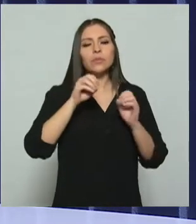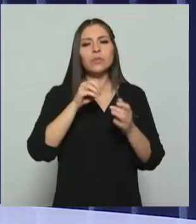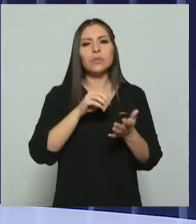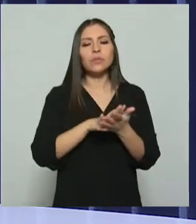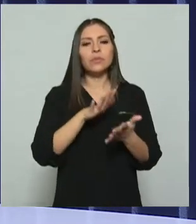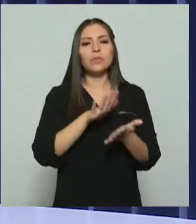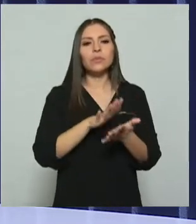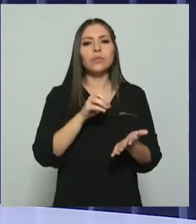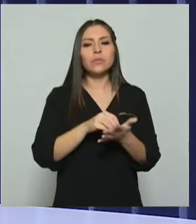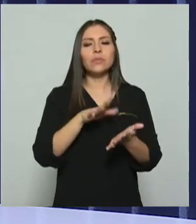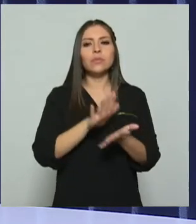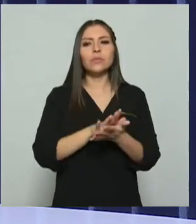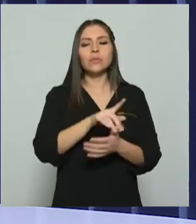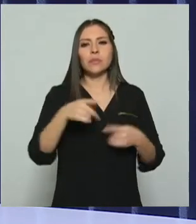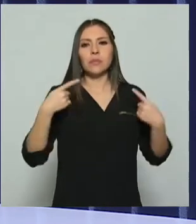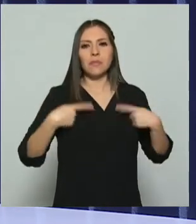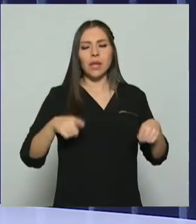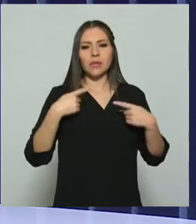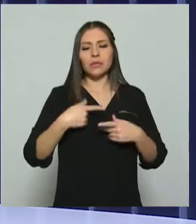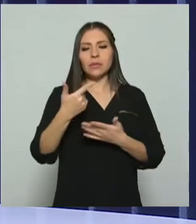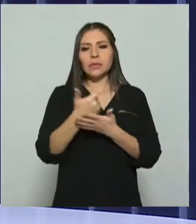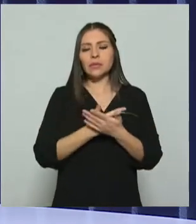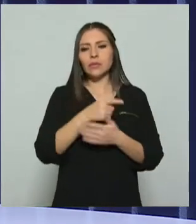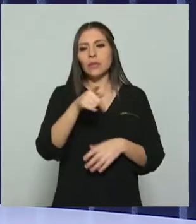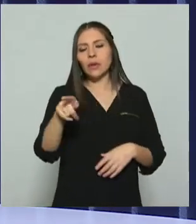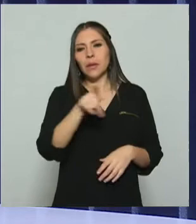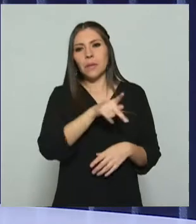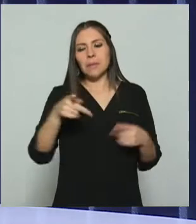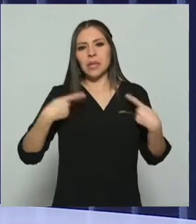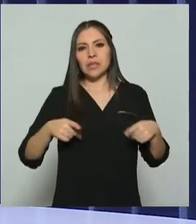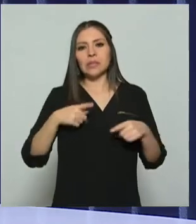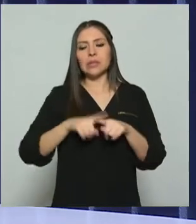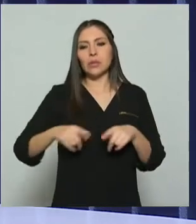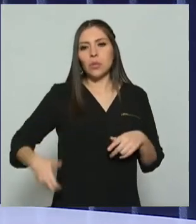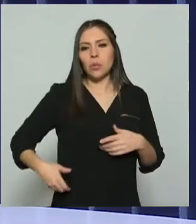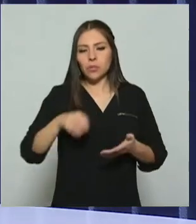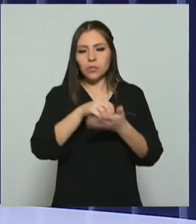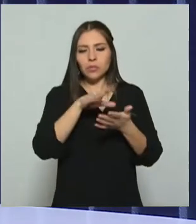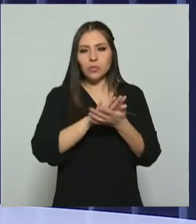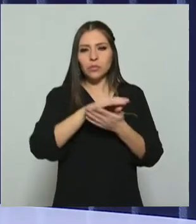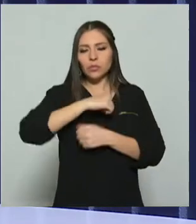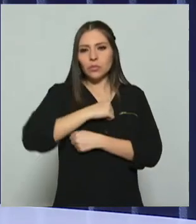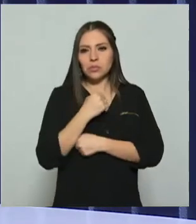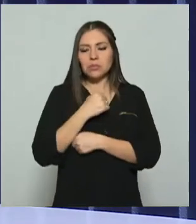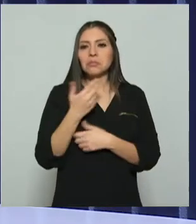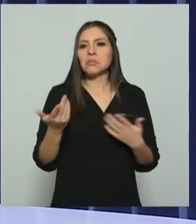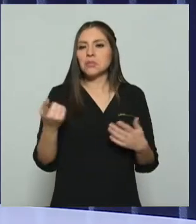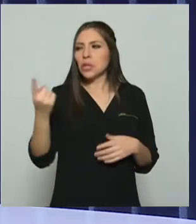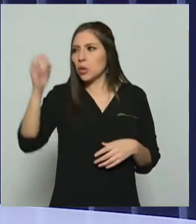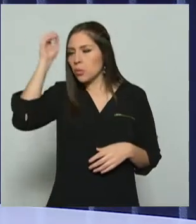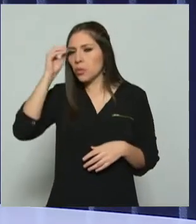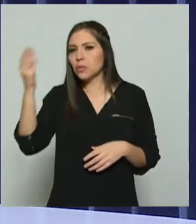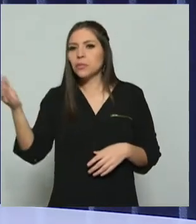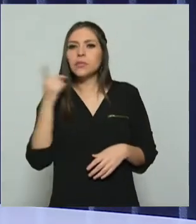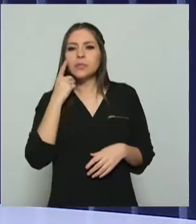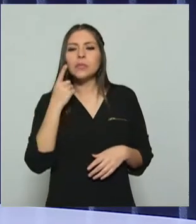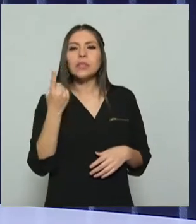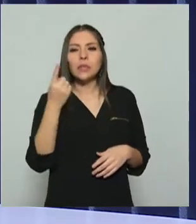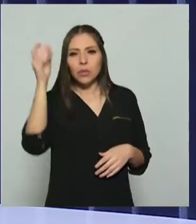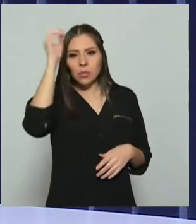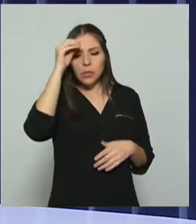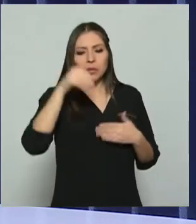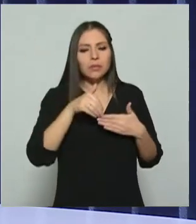busca la jefa de gobierno? ¿Cuándo podríamos ya tener esto? No sé si puede ser en las próximas semanas, meses. ¿Cómo ves el andamiaje que